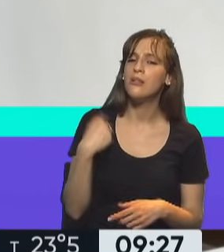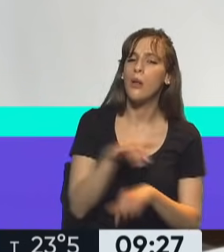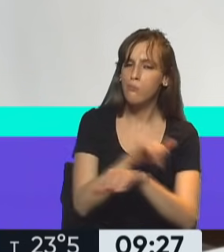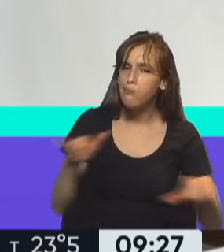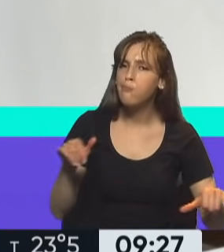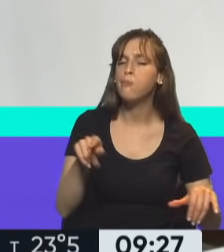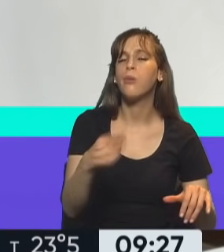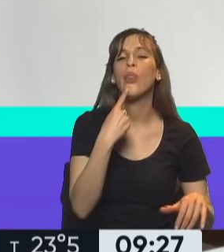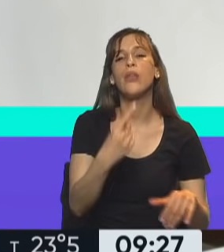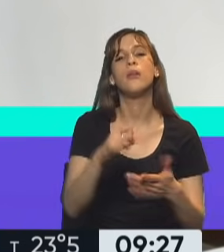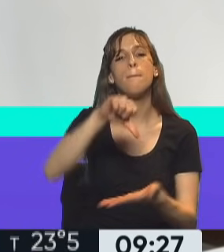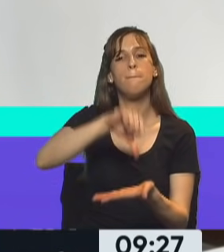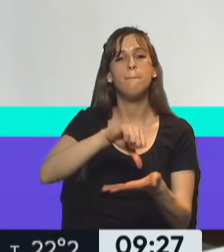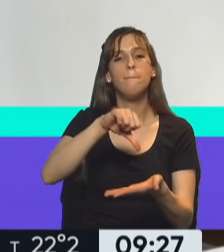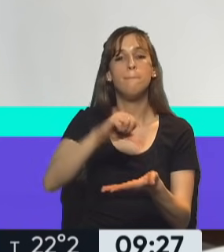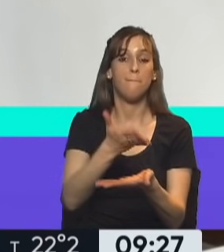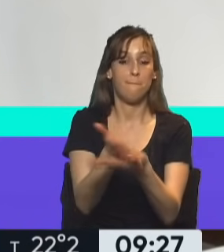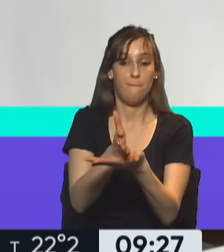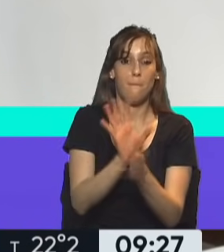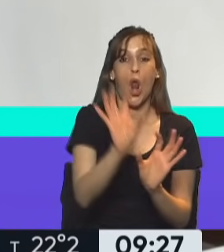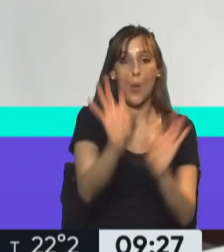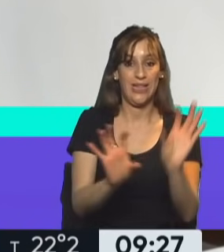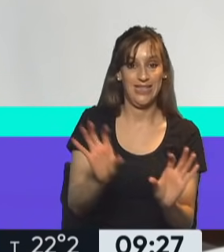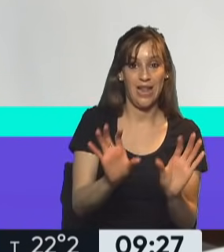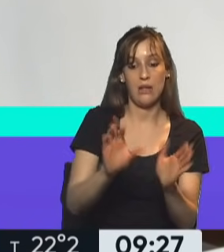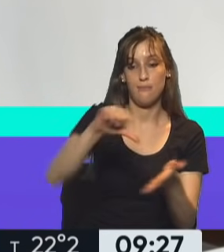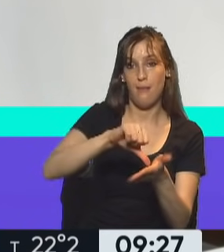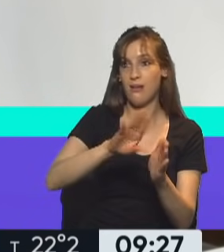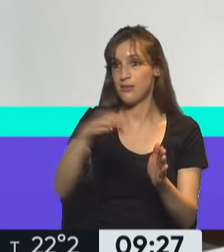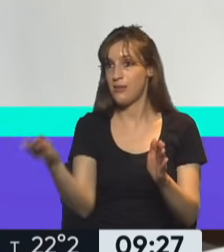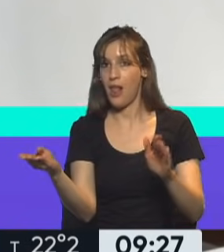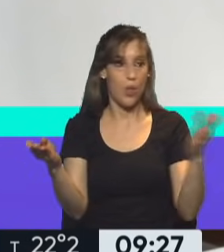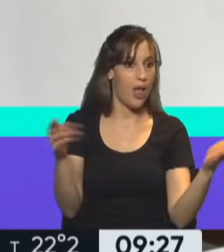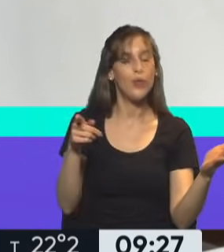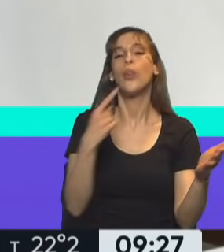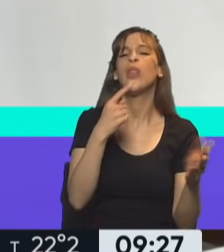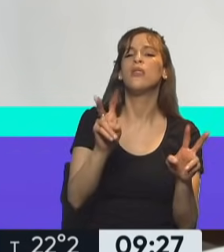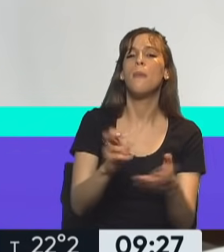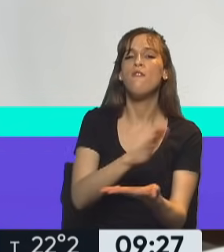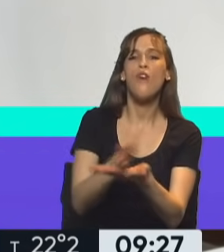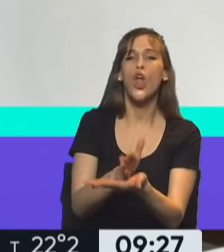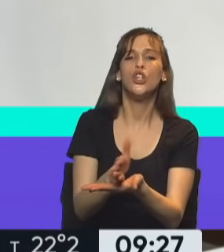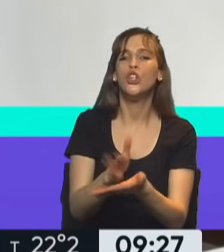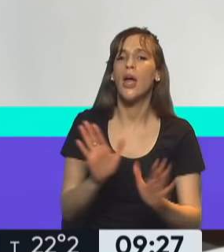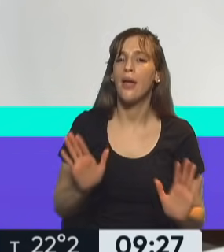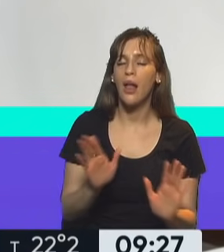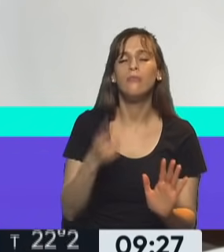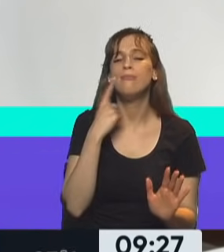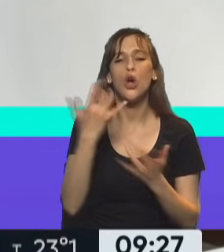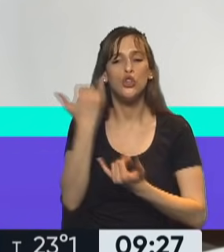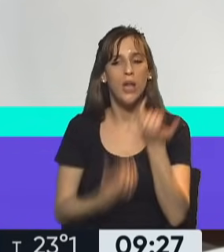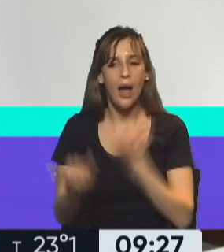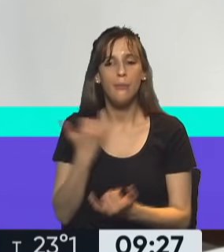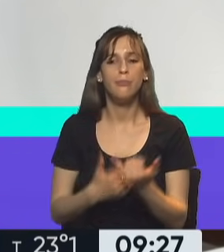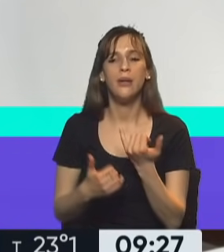provincias lindantes con países limítrofes ofrecerán la vacunación en fronteras. Quiero preguntarle si me puede dar más precisiones de, por ejemplo, cómo será el operativo, cuántas